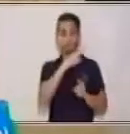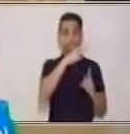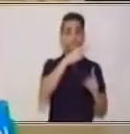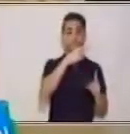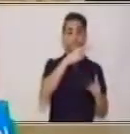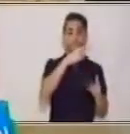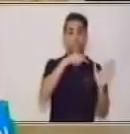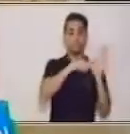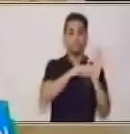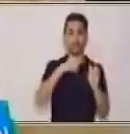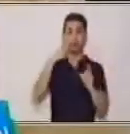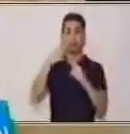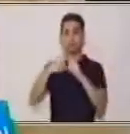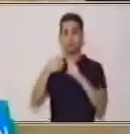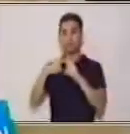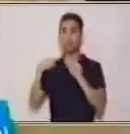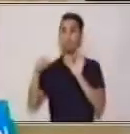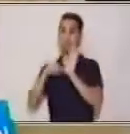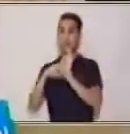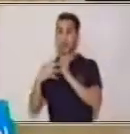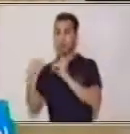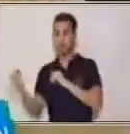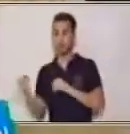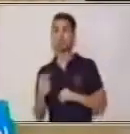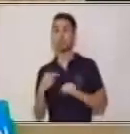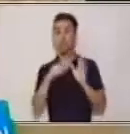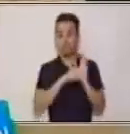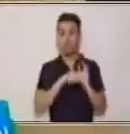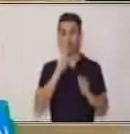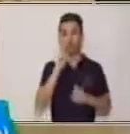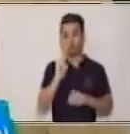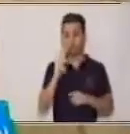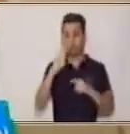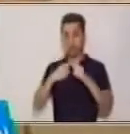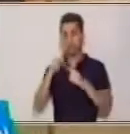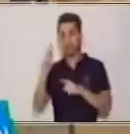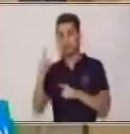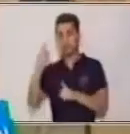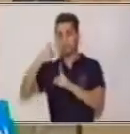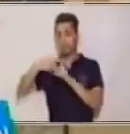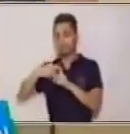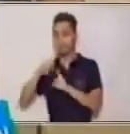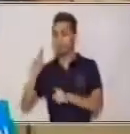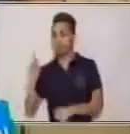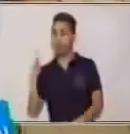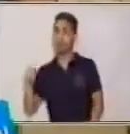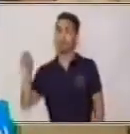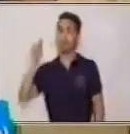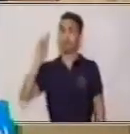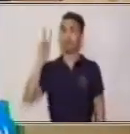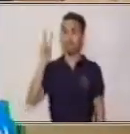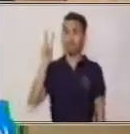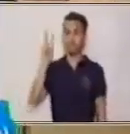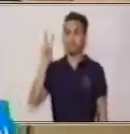2XY. Más Y al cuadrado. Si usted se da cuenta,